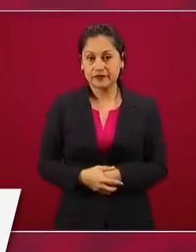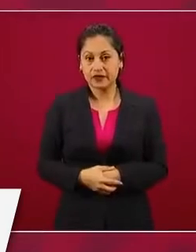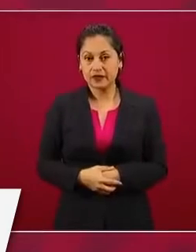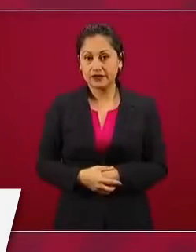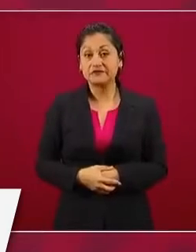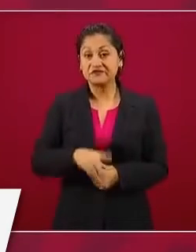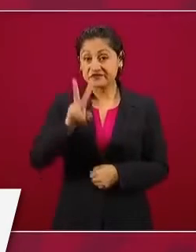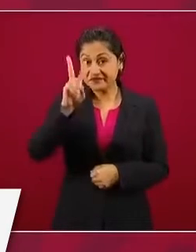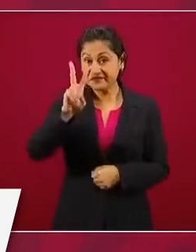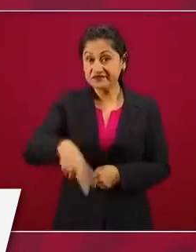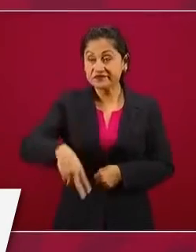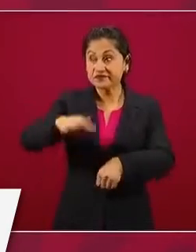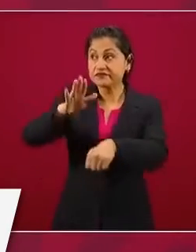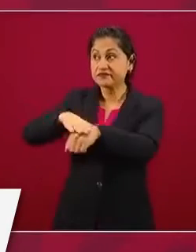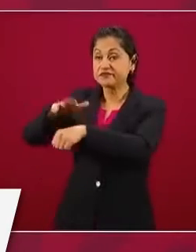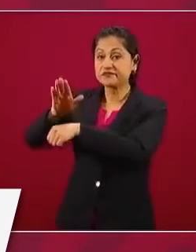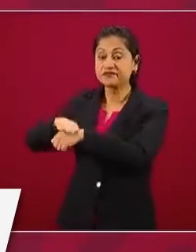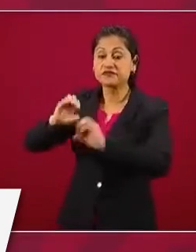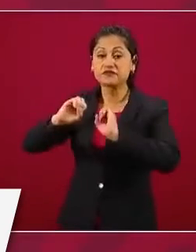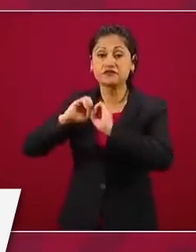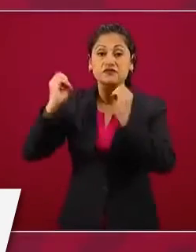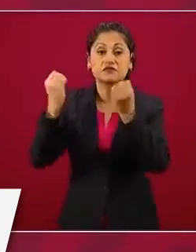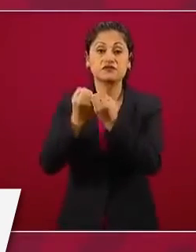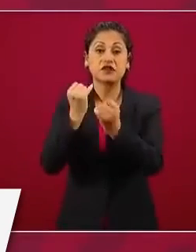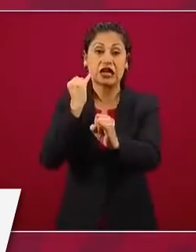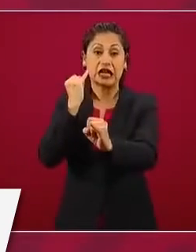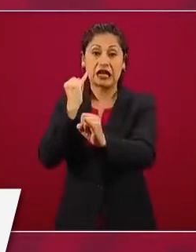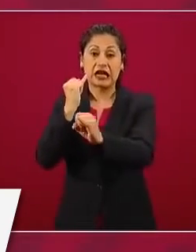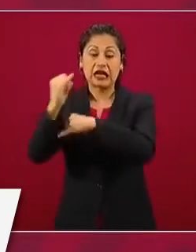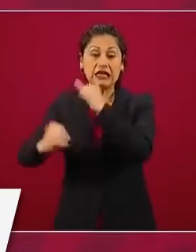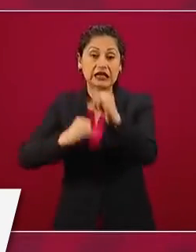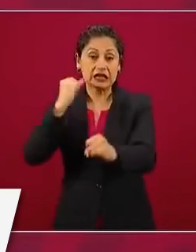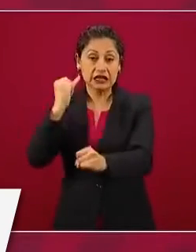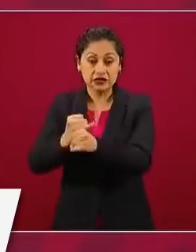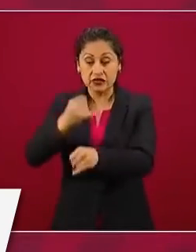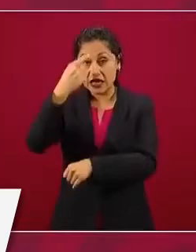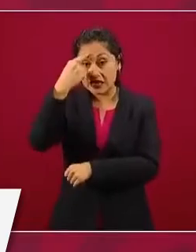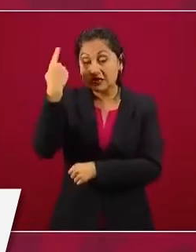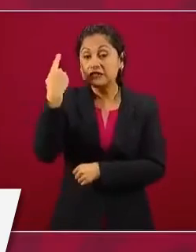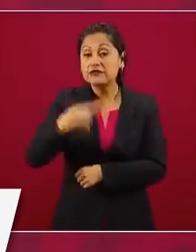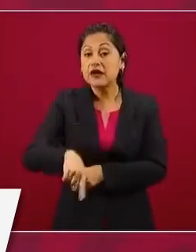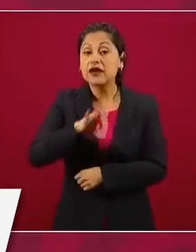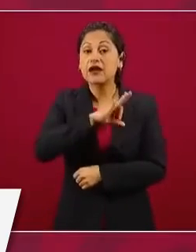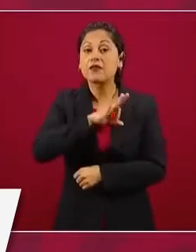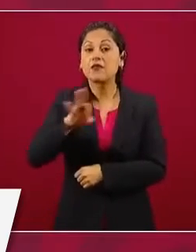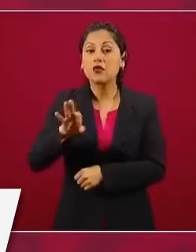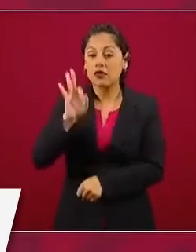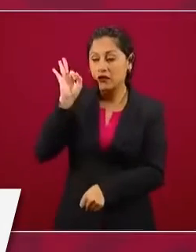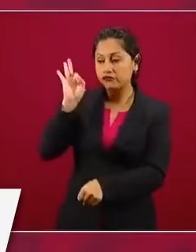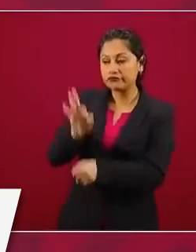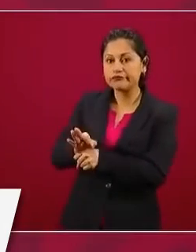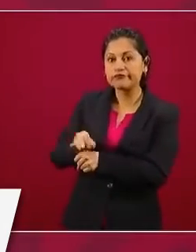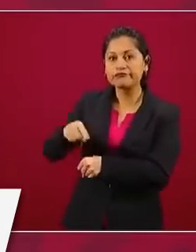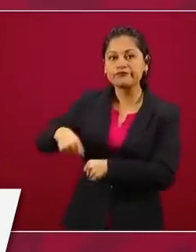para la definición de los límites entre Guatemala y México.